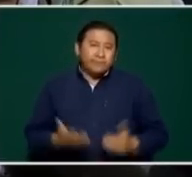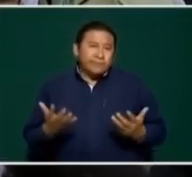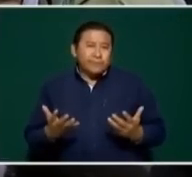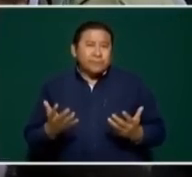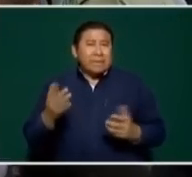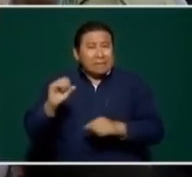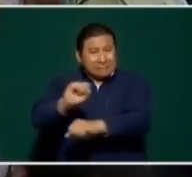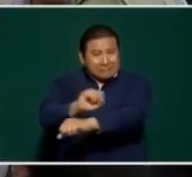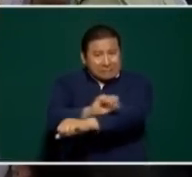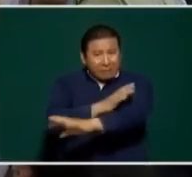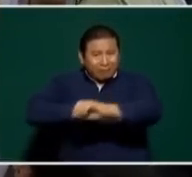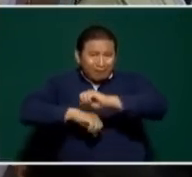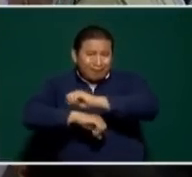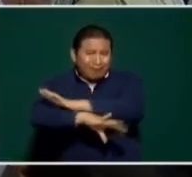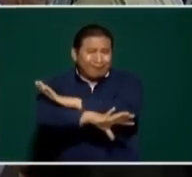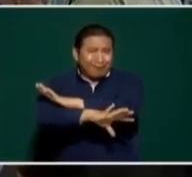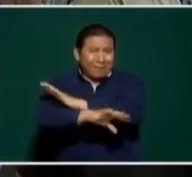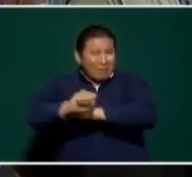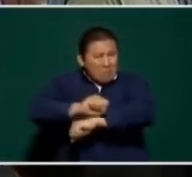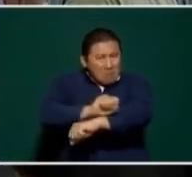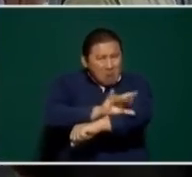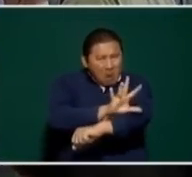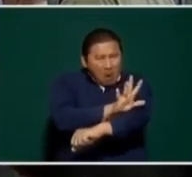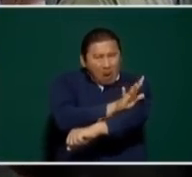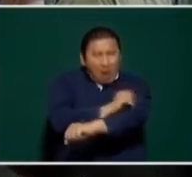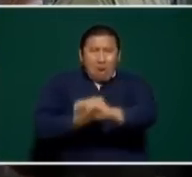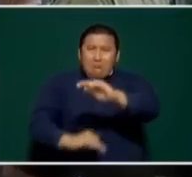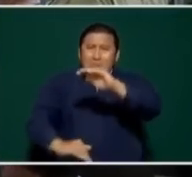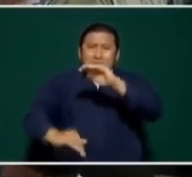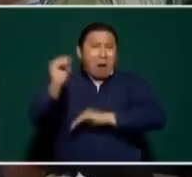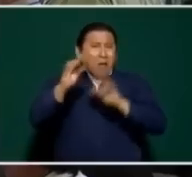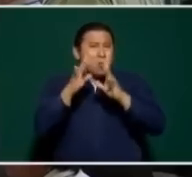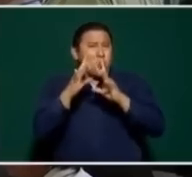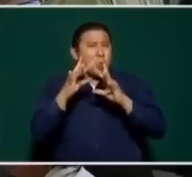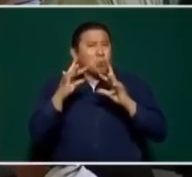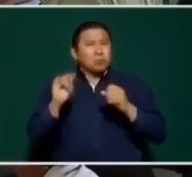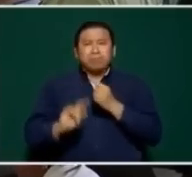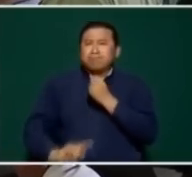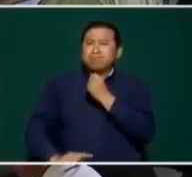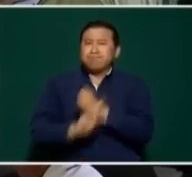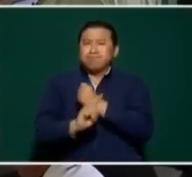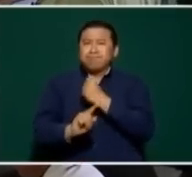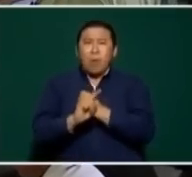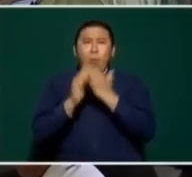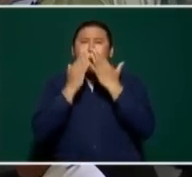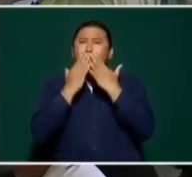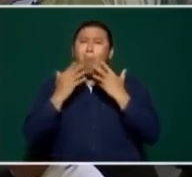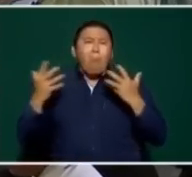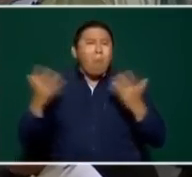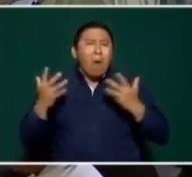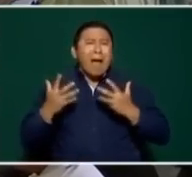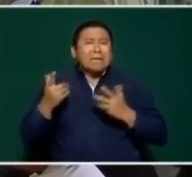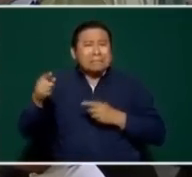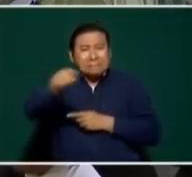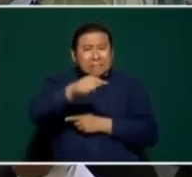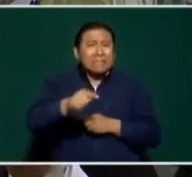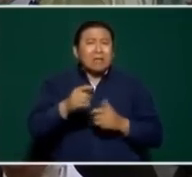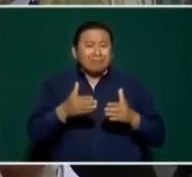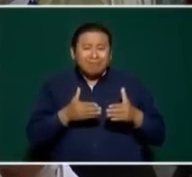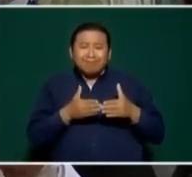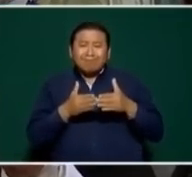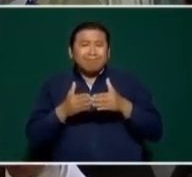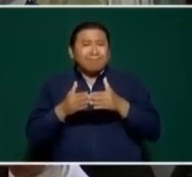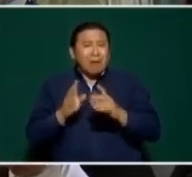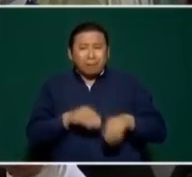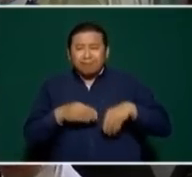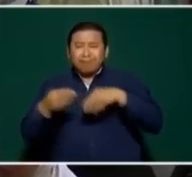La energía eléctrica, nuestra tarifa es muy alta. O sea, Cozumel tiene muchísimos problemas, no produce nada, todos los insumos llegan a la isla y